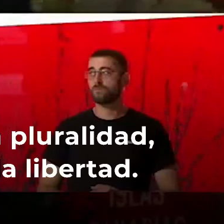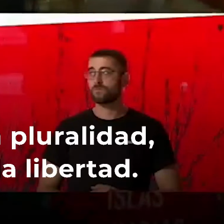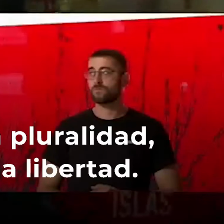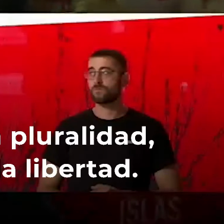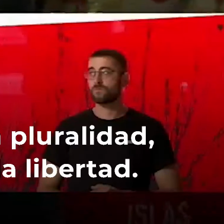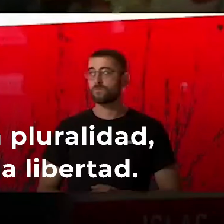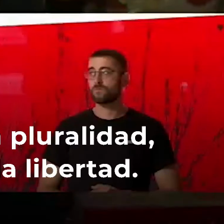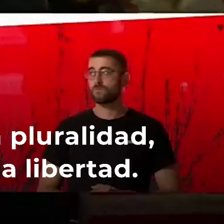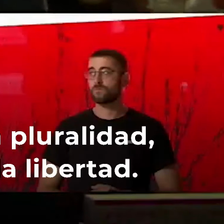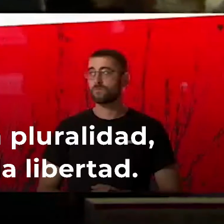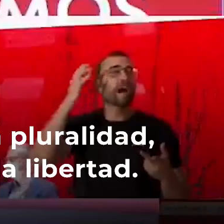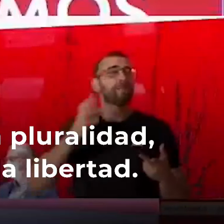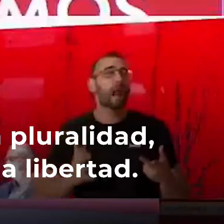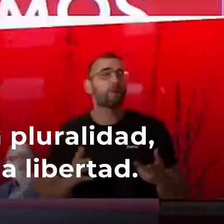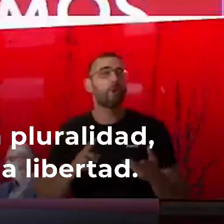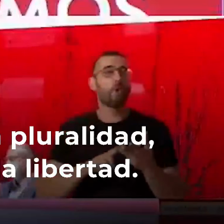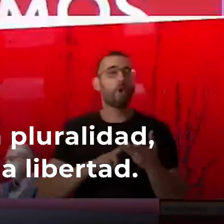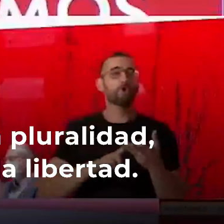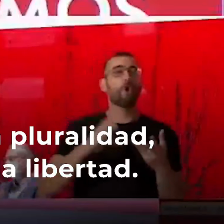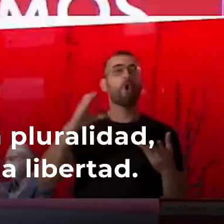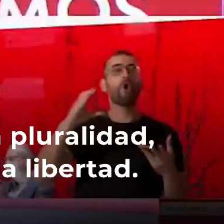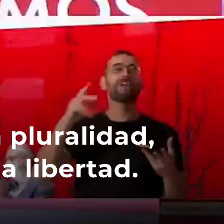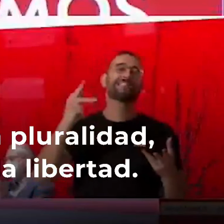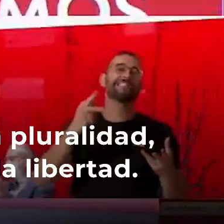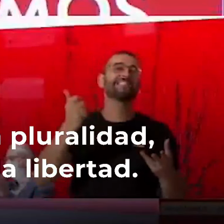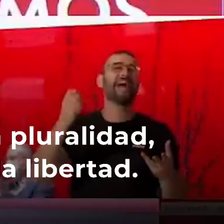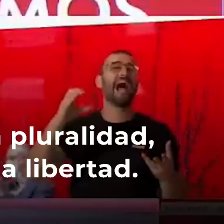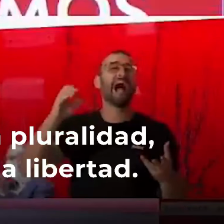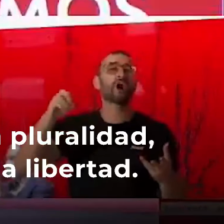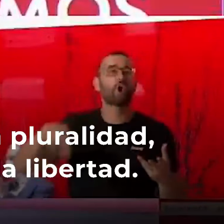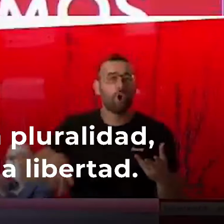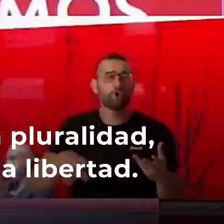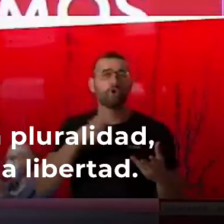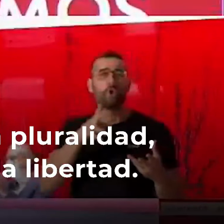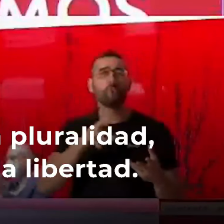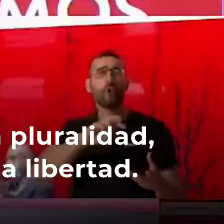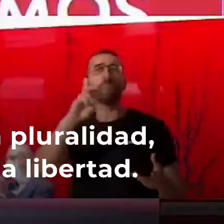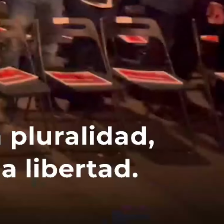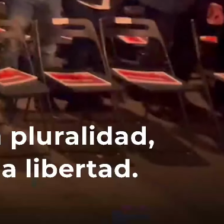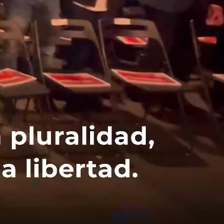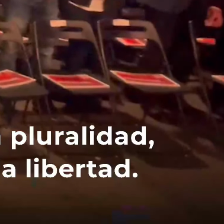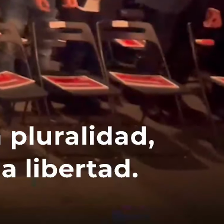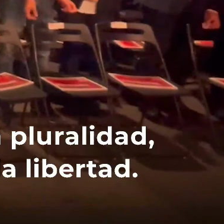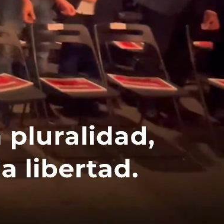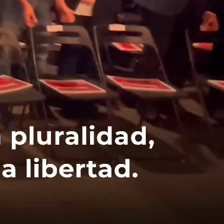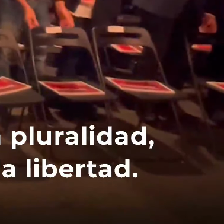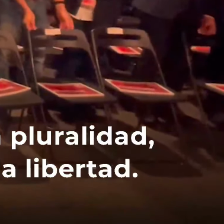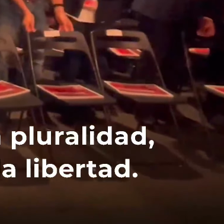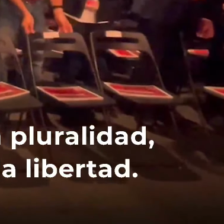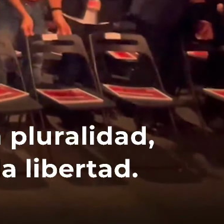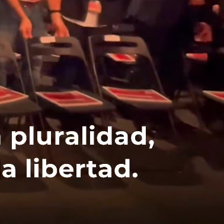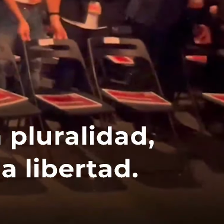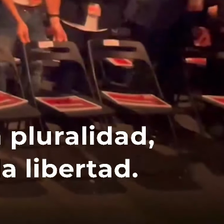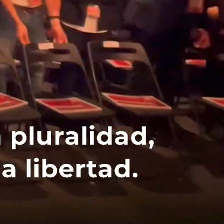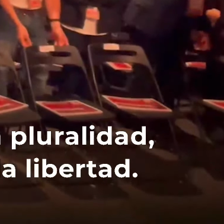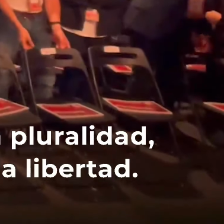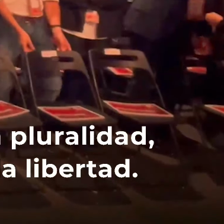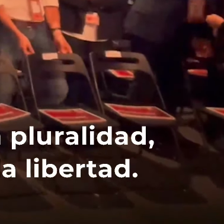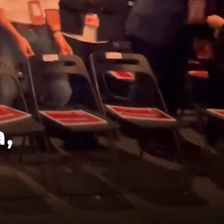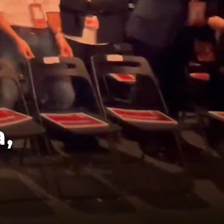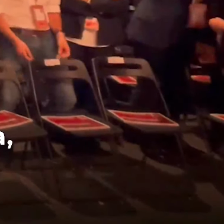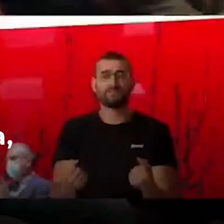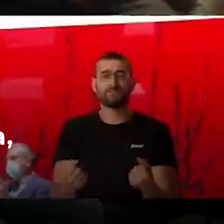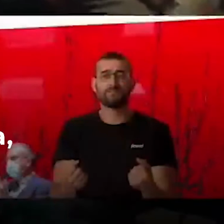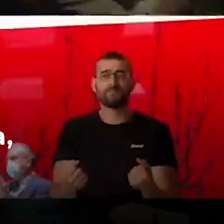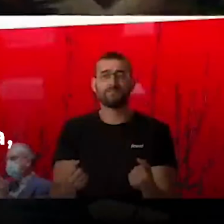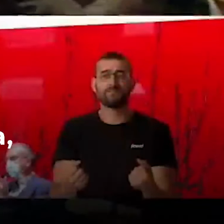de Carmen Alborch y Carmen Chacón en defensa de la pluralidad, por el ejemplo eterno de Ernest Lluch en nombre de la libertad,